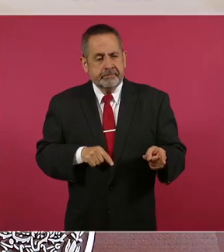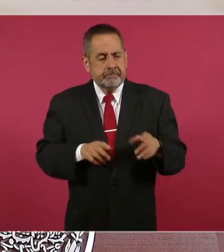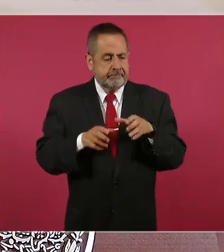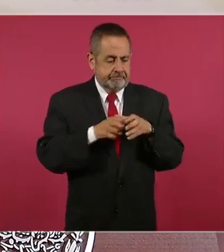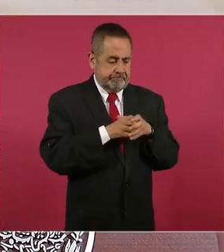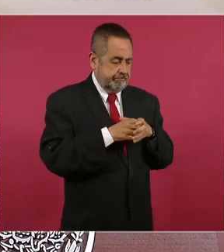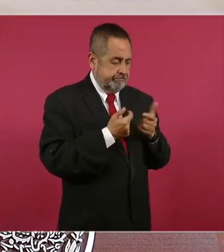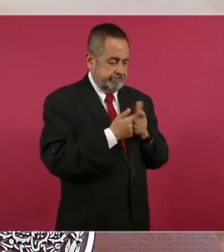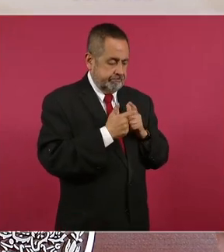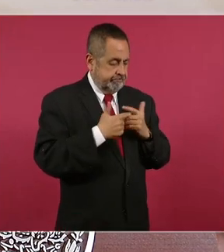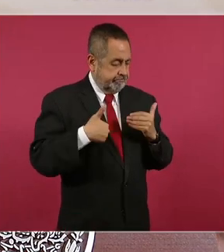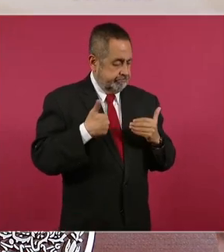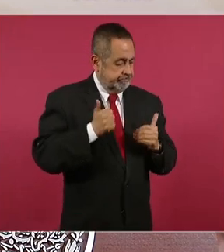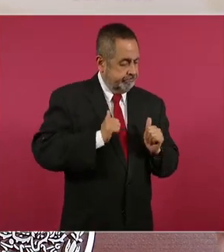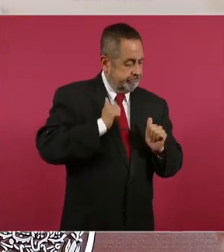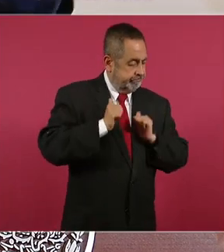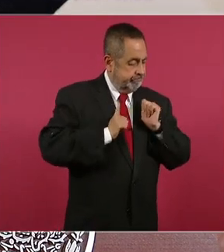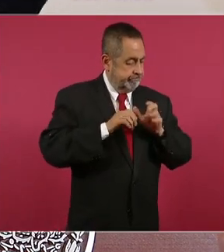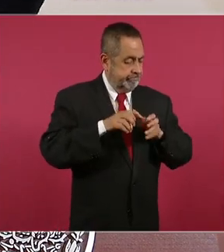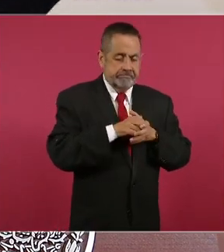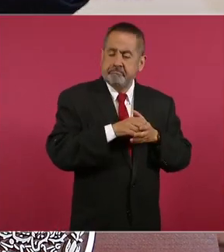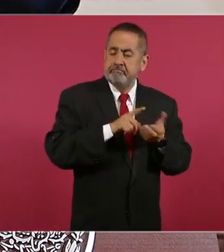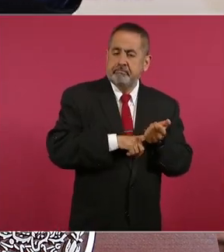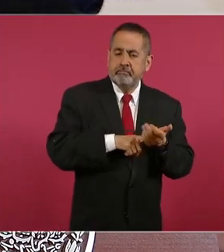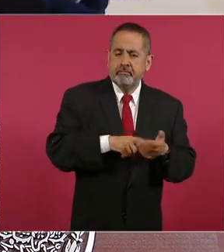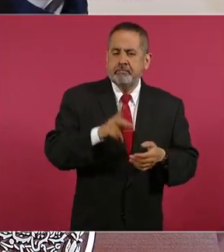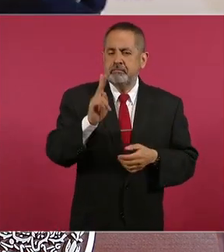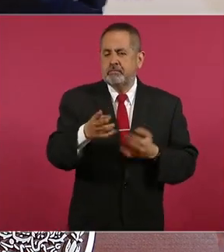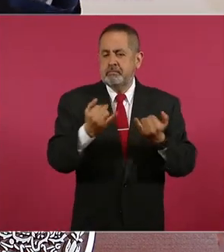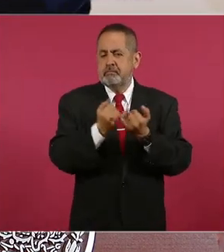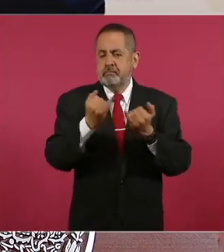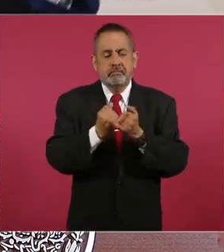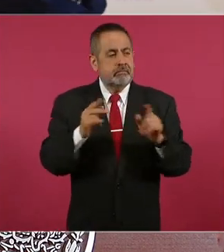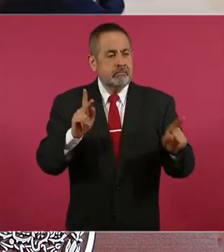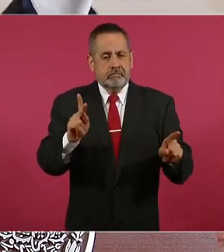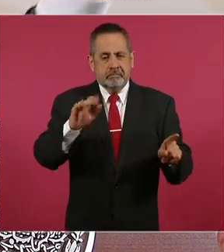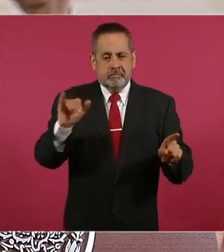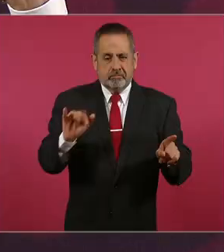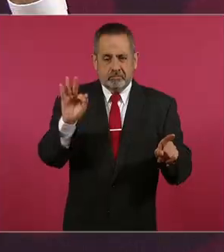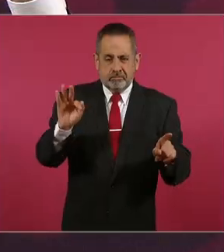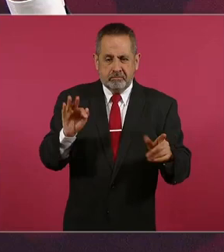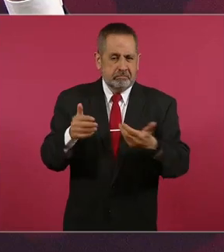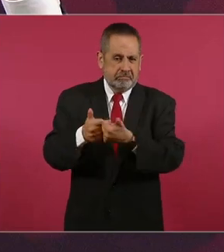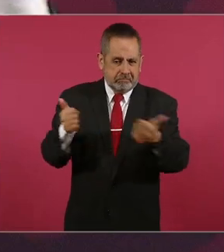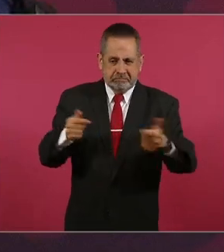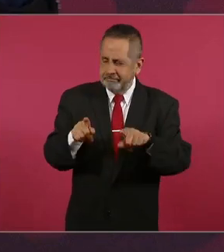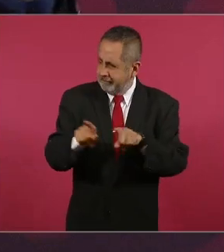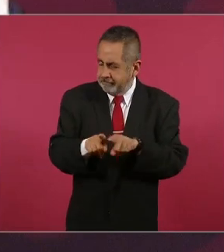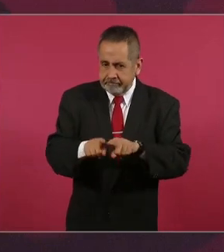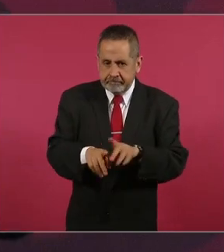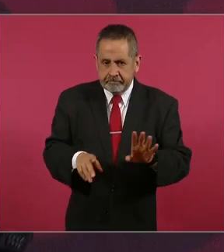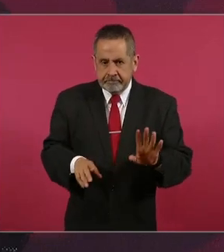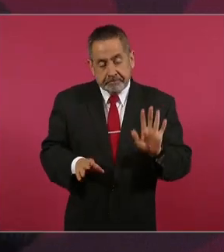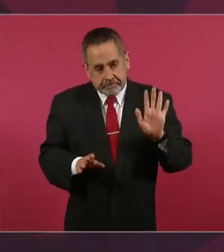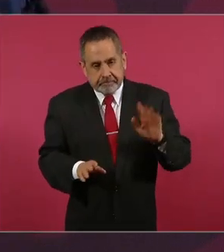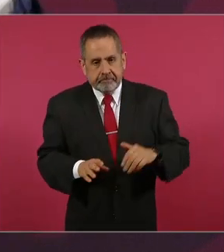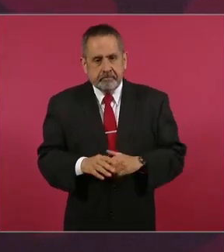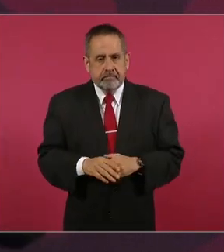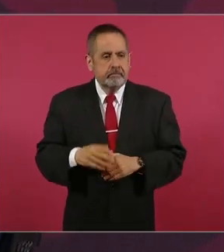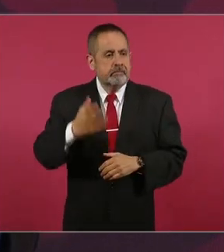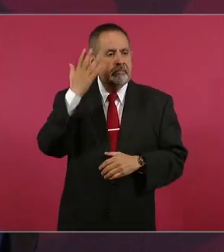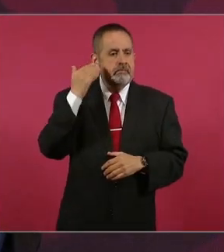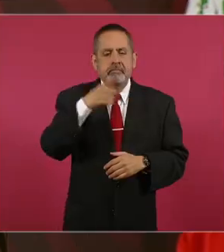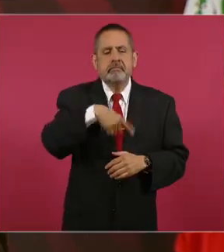minoría. Es como el Poder Judicial, que es independiente. Ahora, antes